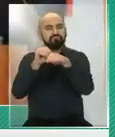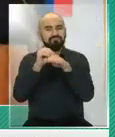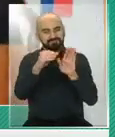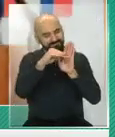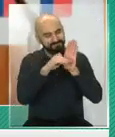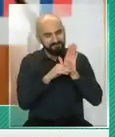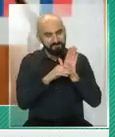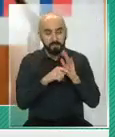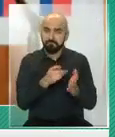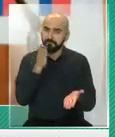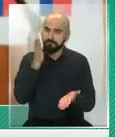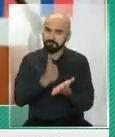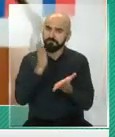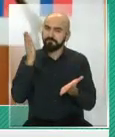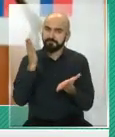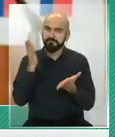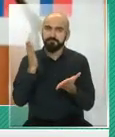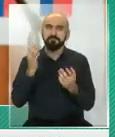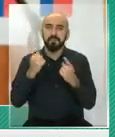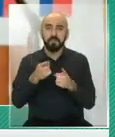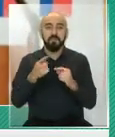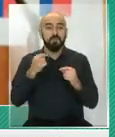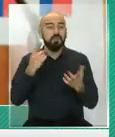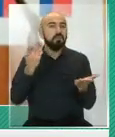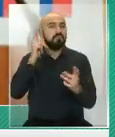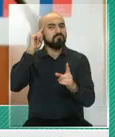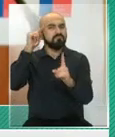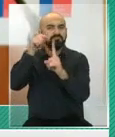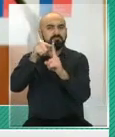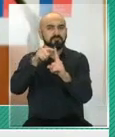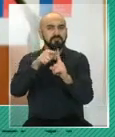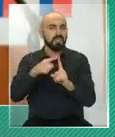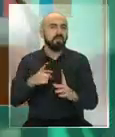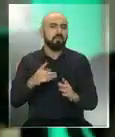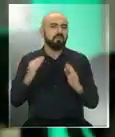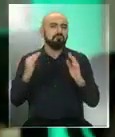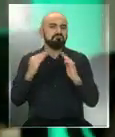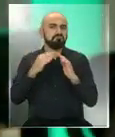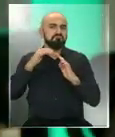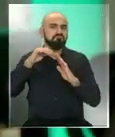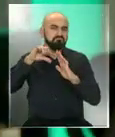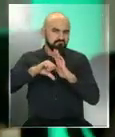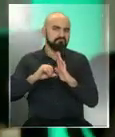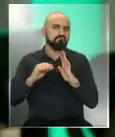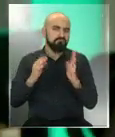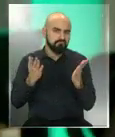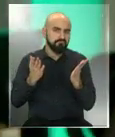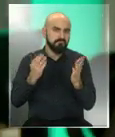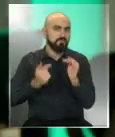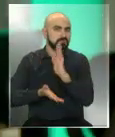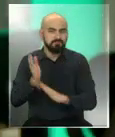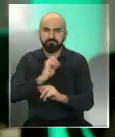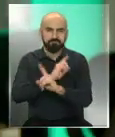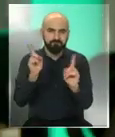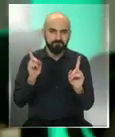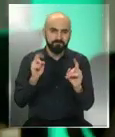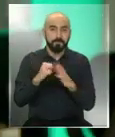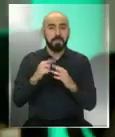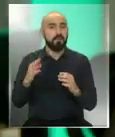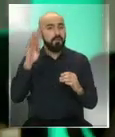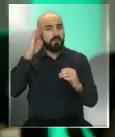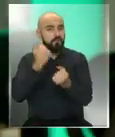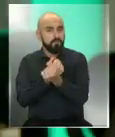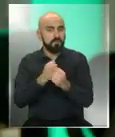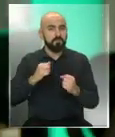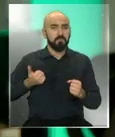ser muy duras. El concepto es abstenerse de salir porque la fiscalización será muy, muy rígida. Se juntó Carabineros,